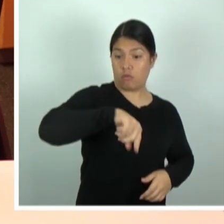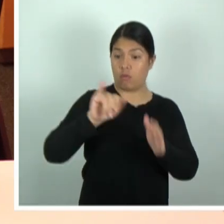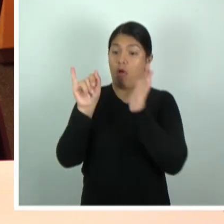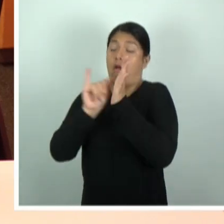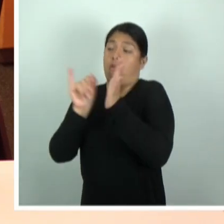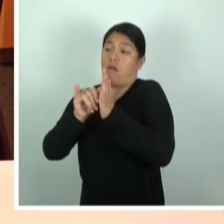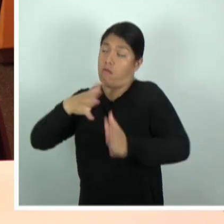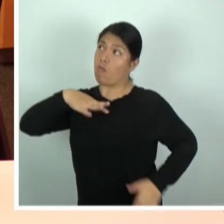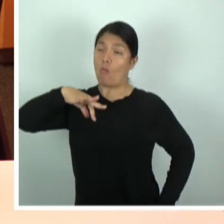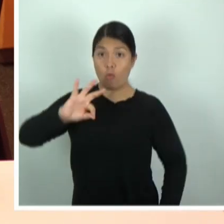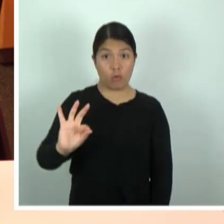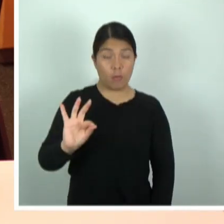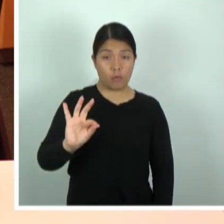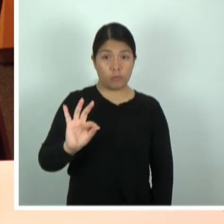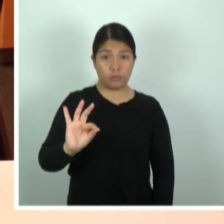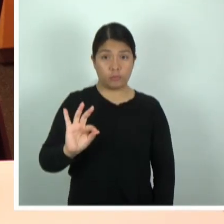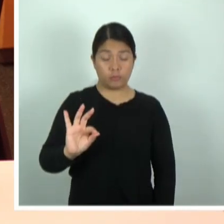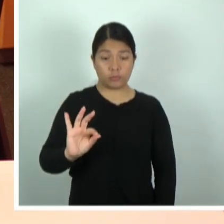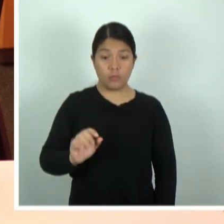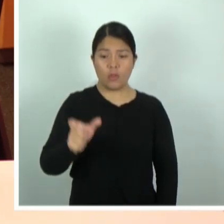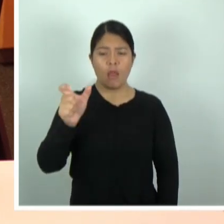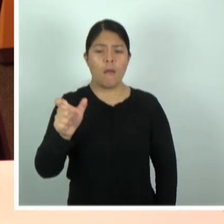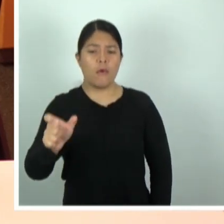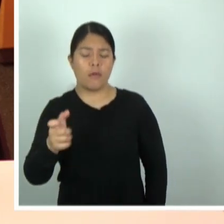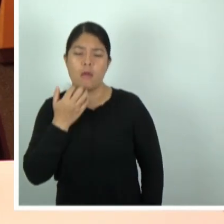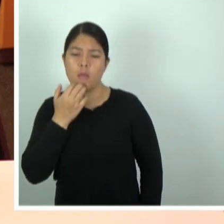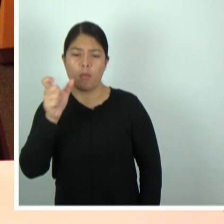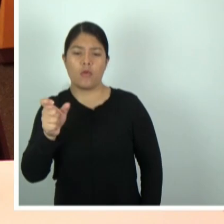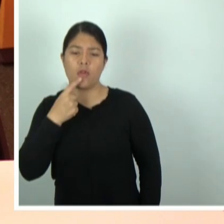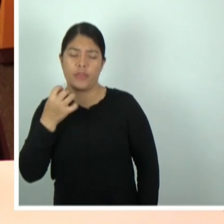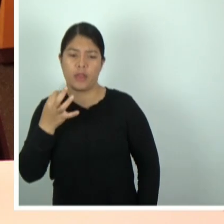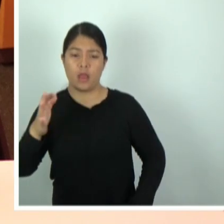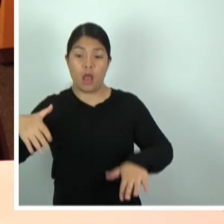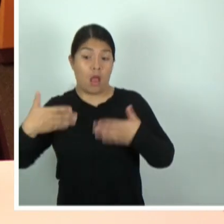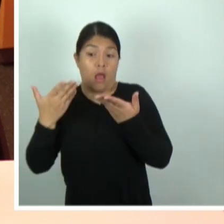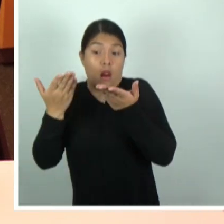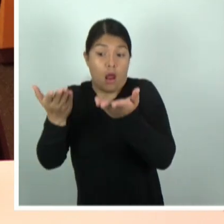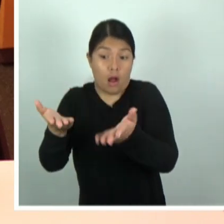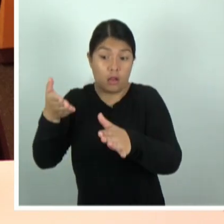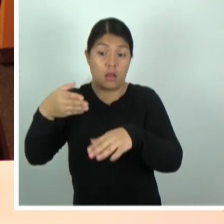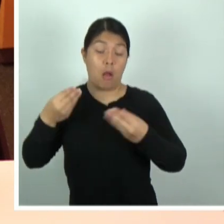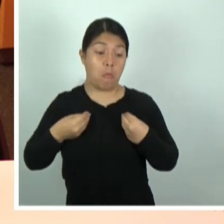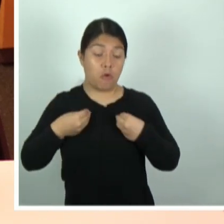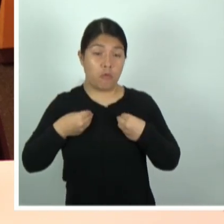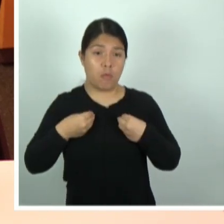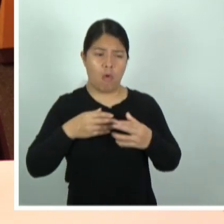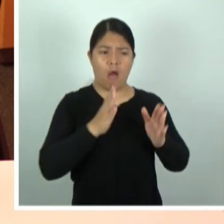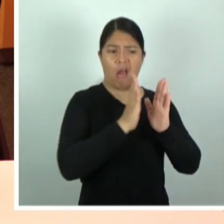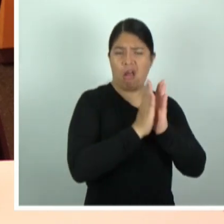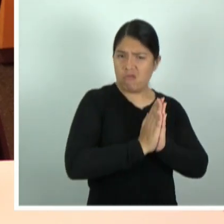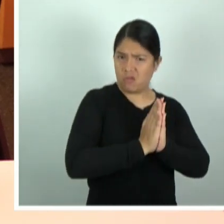dicen que si uno vive en la gracia, entonces ya no tiene que vivir en